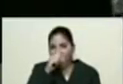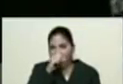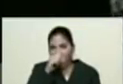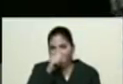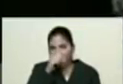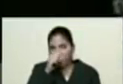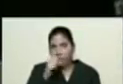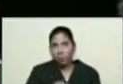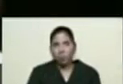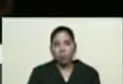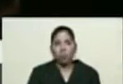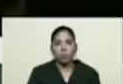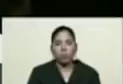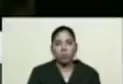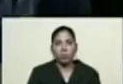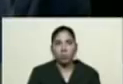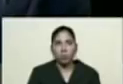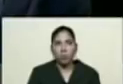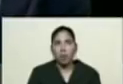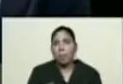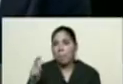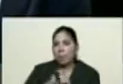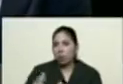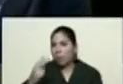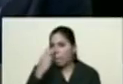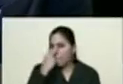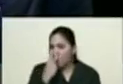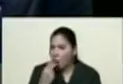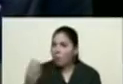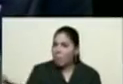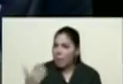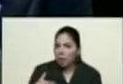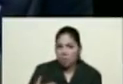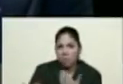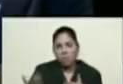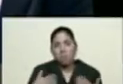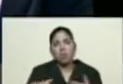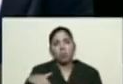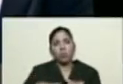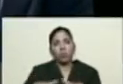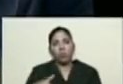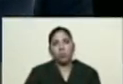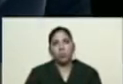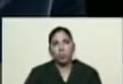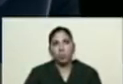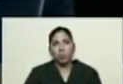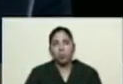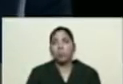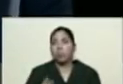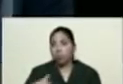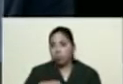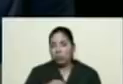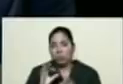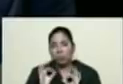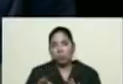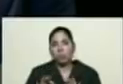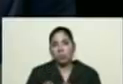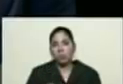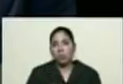comandante Hugo Chávez. Y ahí se buscó la solución. Y ahí estamos. Y nos venimos